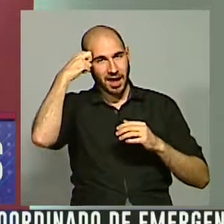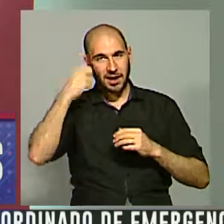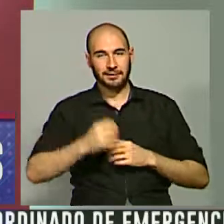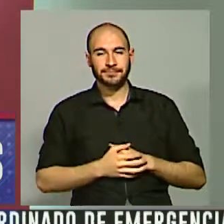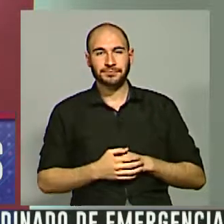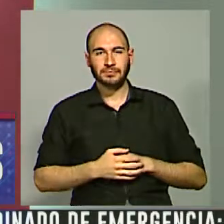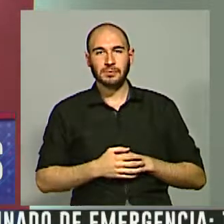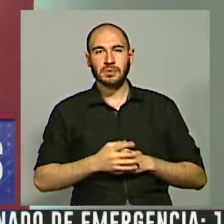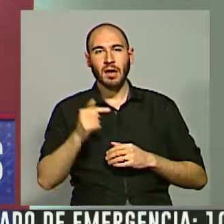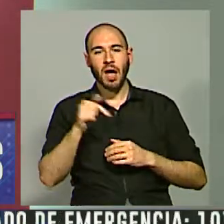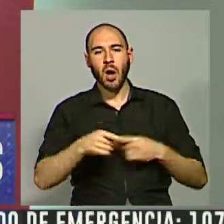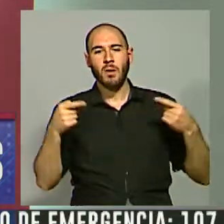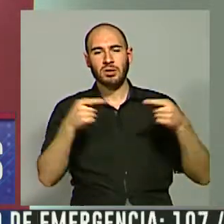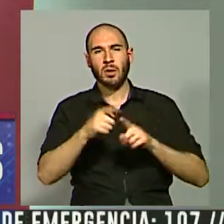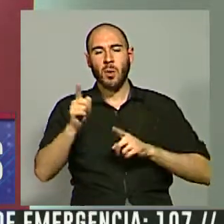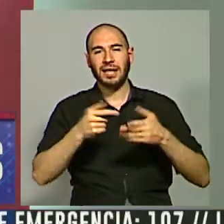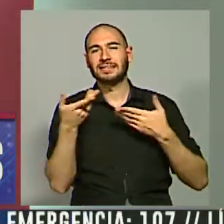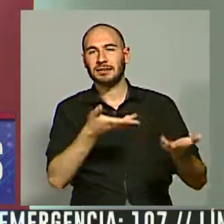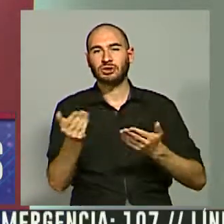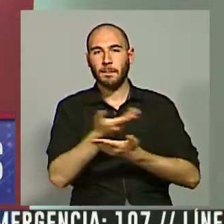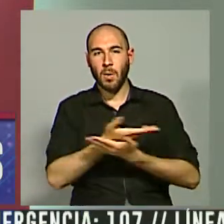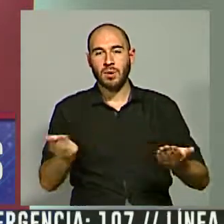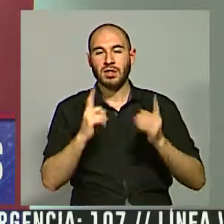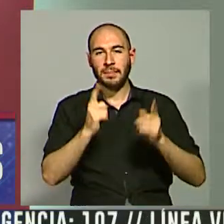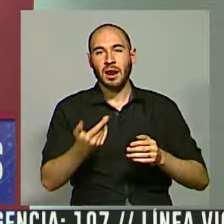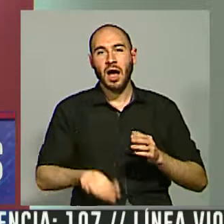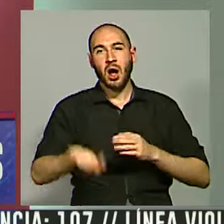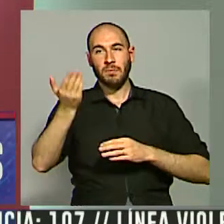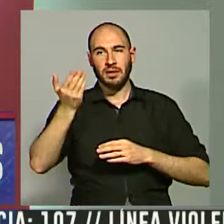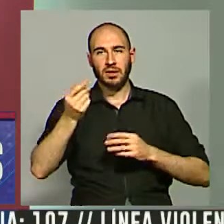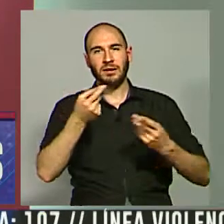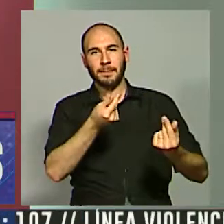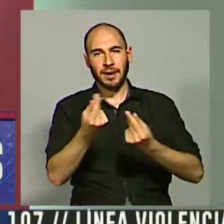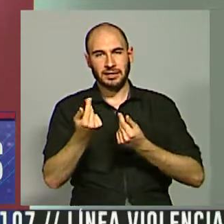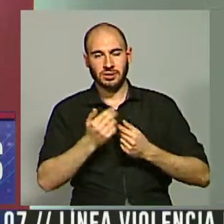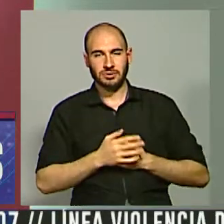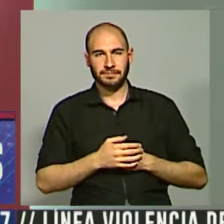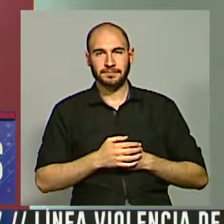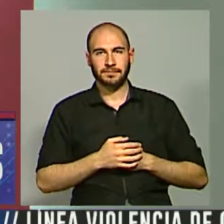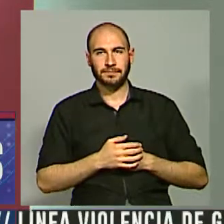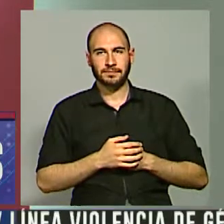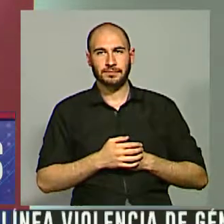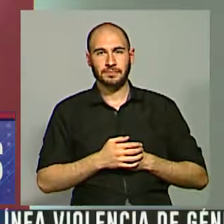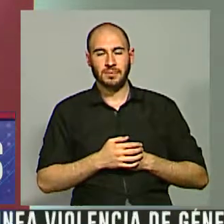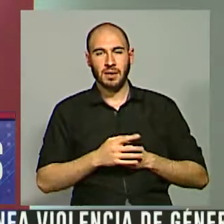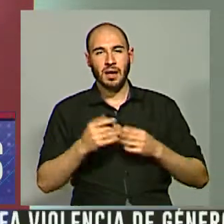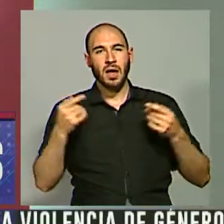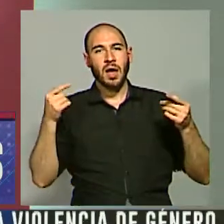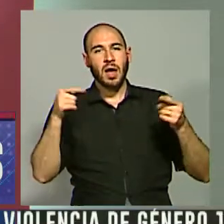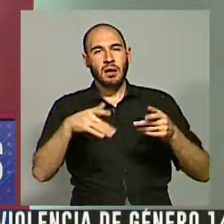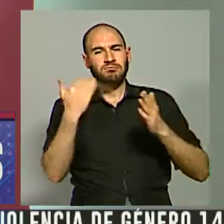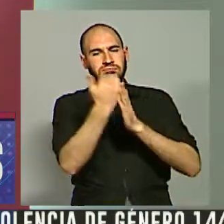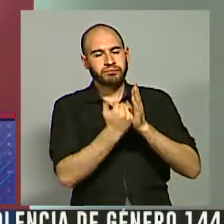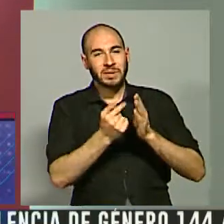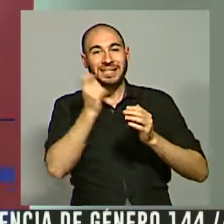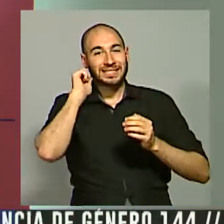Radical, en donde apunta a los servicios públicos y los aumentos y lo que tiene que ver con las tarifas de estos servicios esenciales. Apuntado principalmente